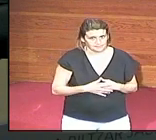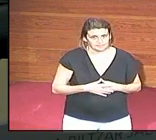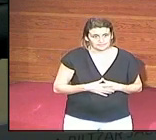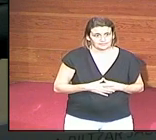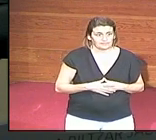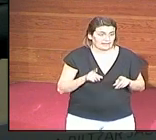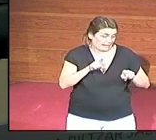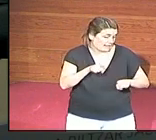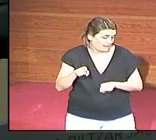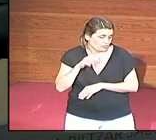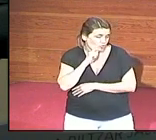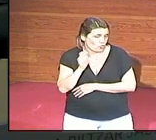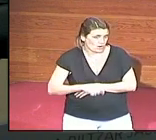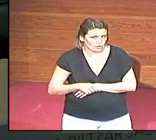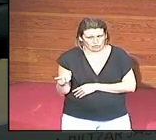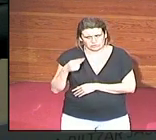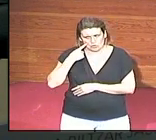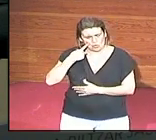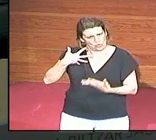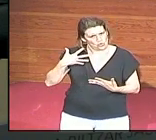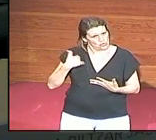del ejército ucraniano. Ya entonces impresionaba un poco.